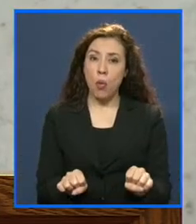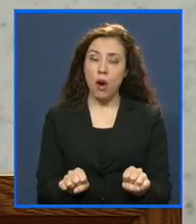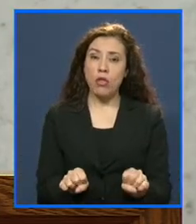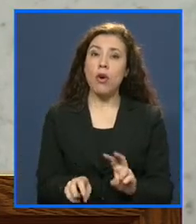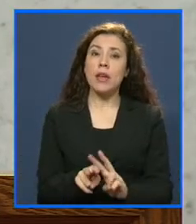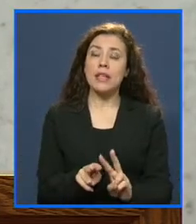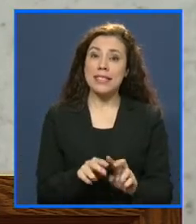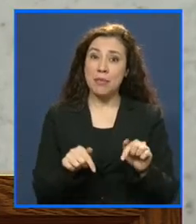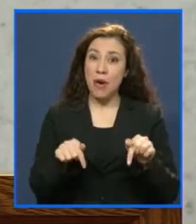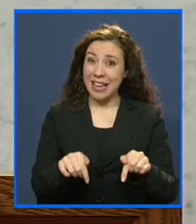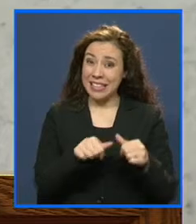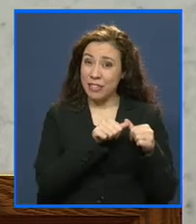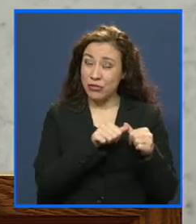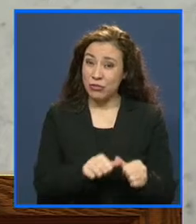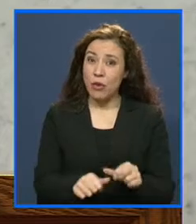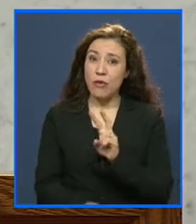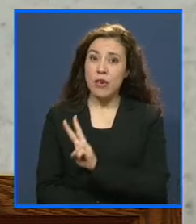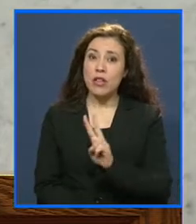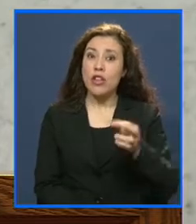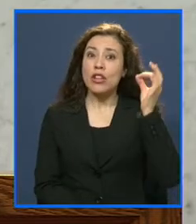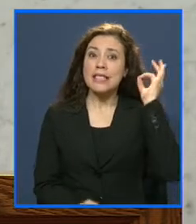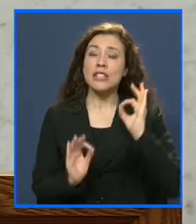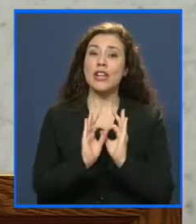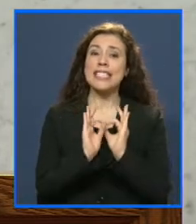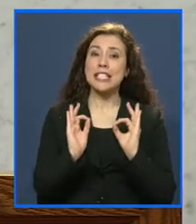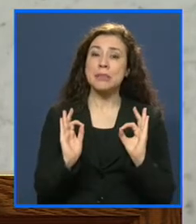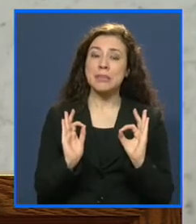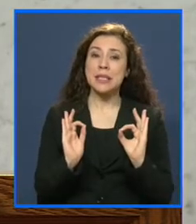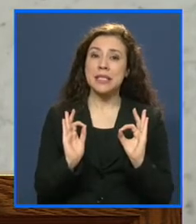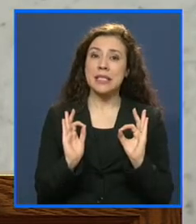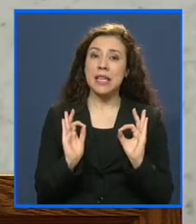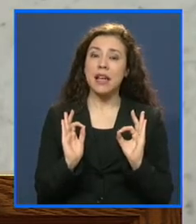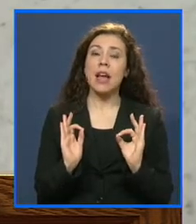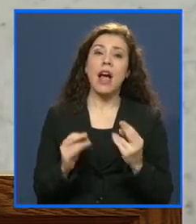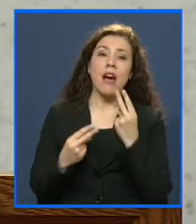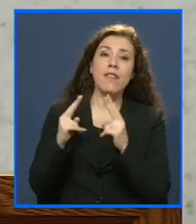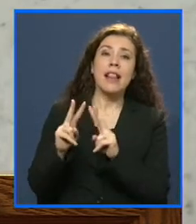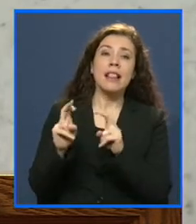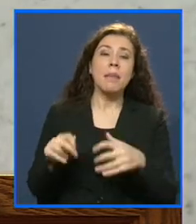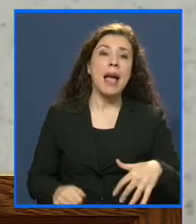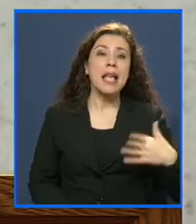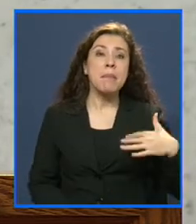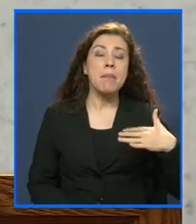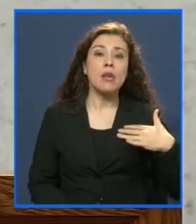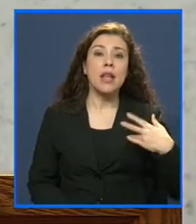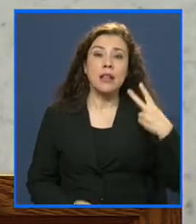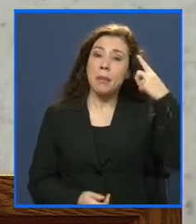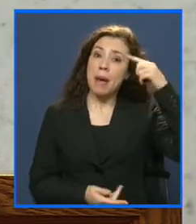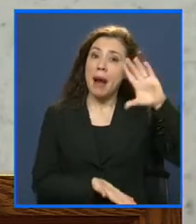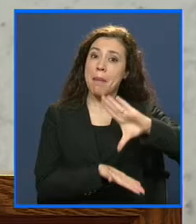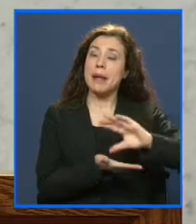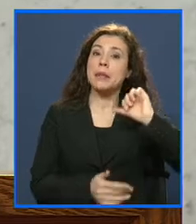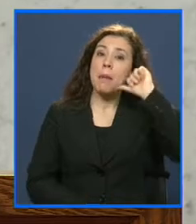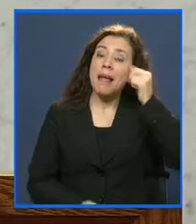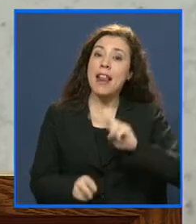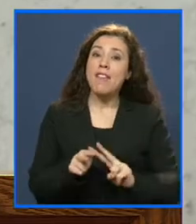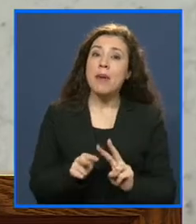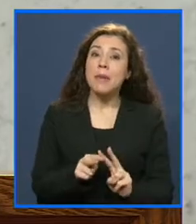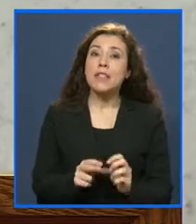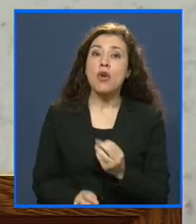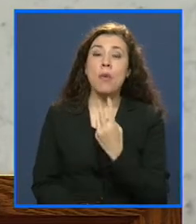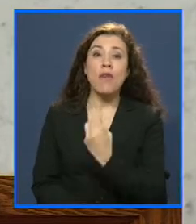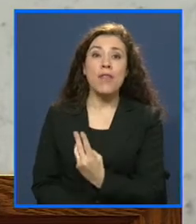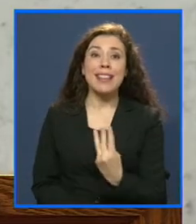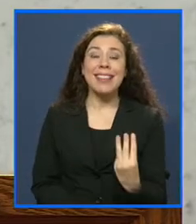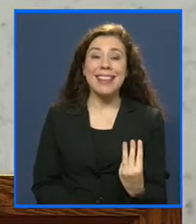realizamos en este periodo 22 sesiones especiales para el tratar asuntos de relevancia nacional mañana realizaremos la número